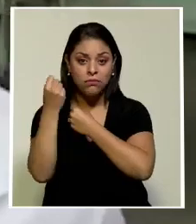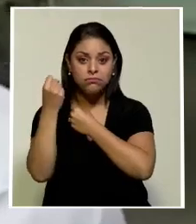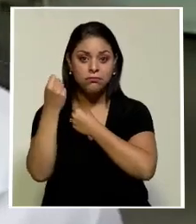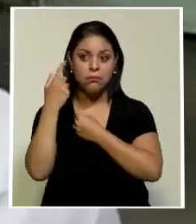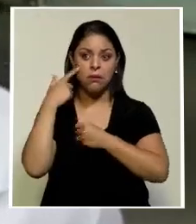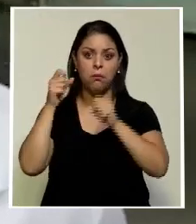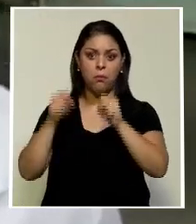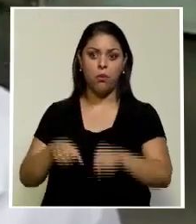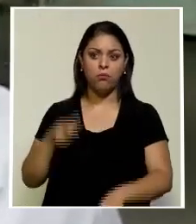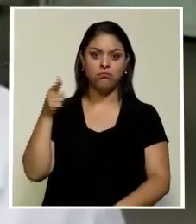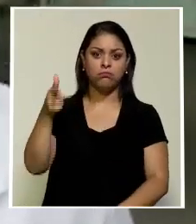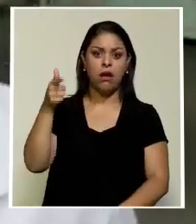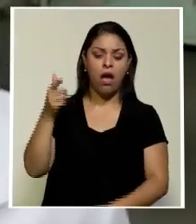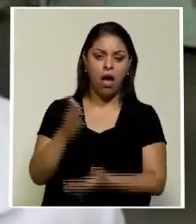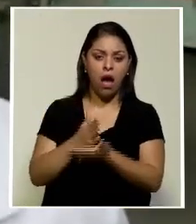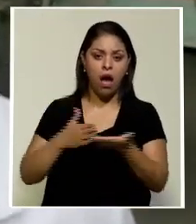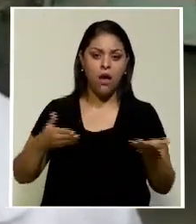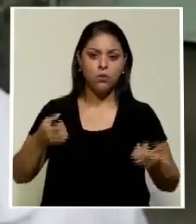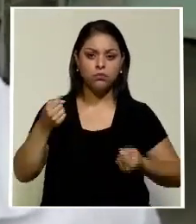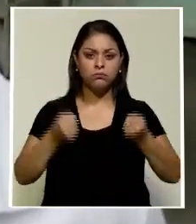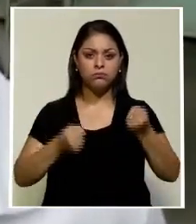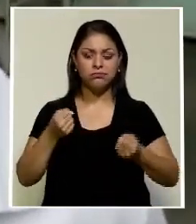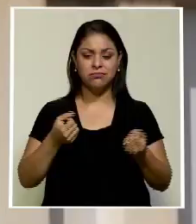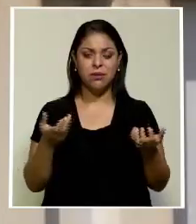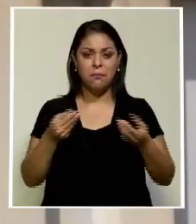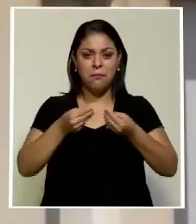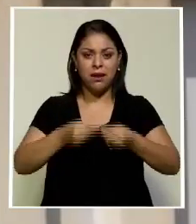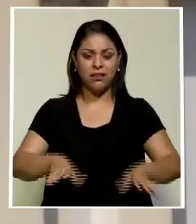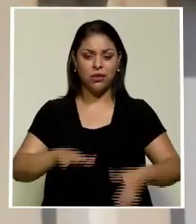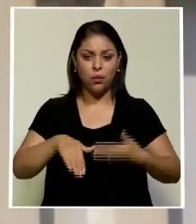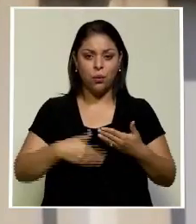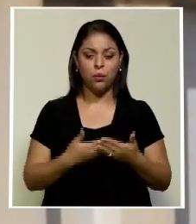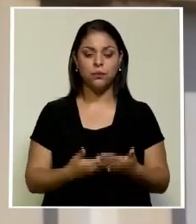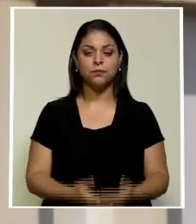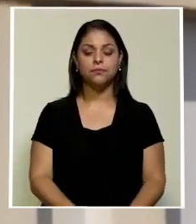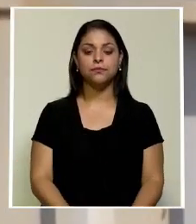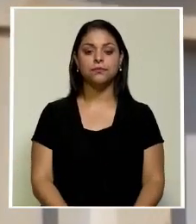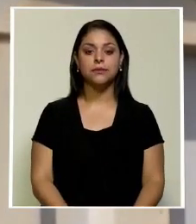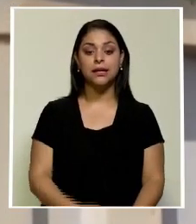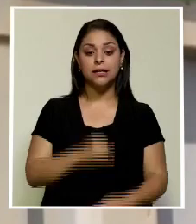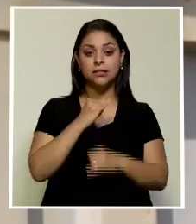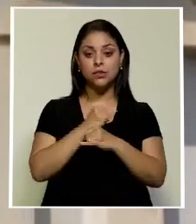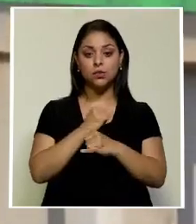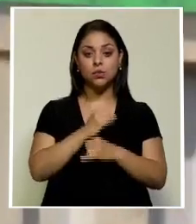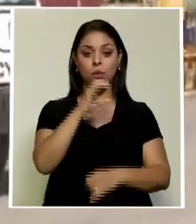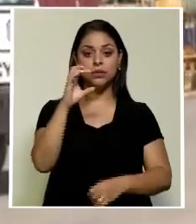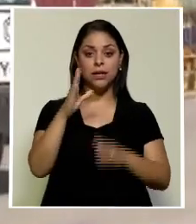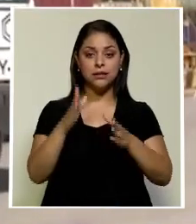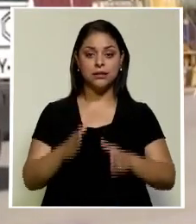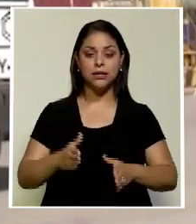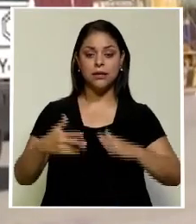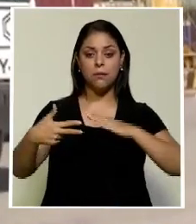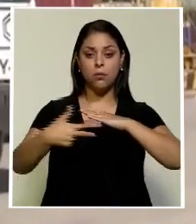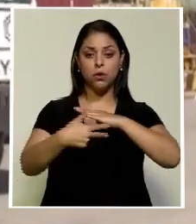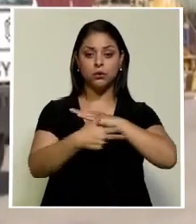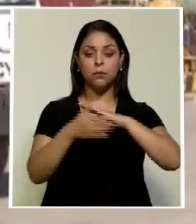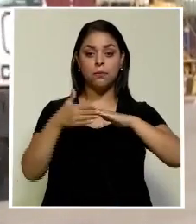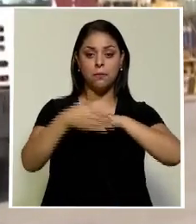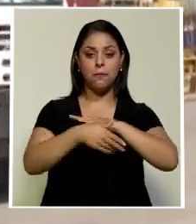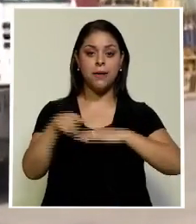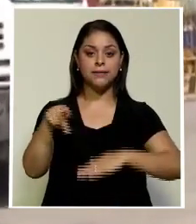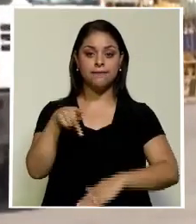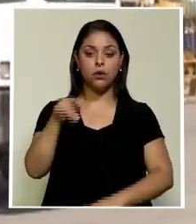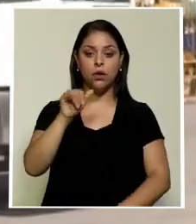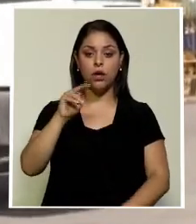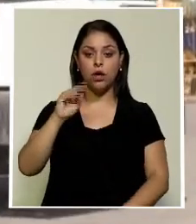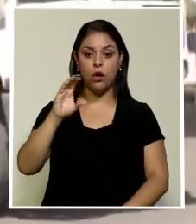vida al transportista, perder su machetico. Desde el Instituto Costarricense de Puertos del Pacífico, INCOP, buscan una